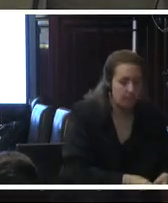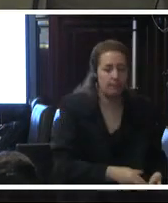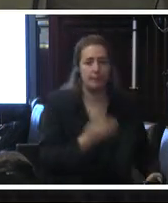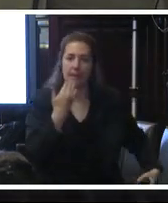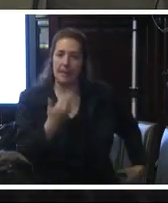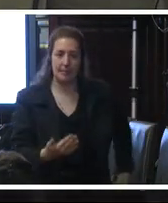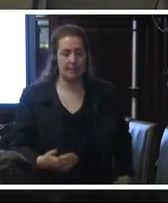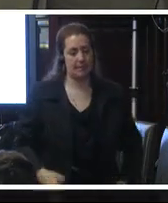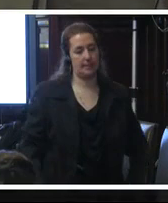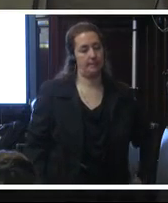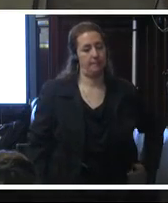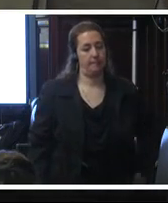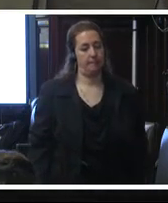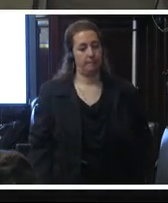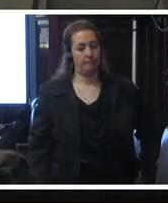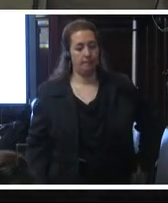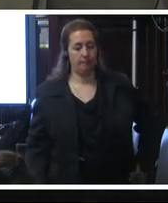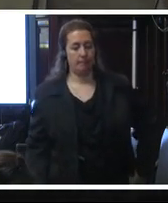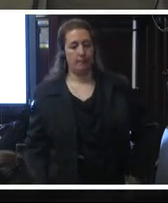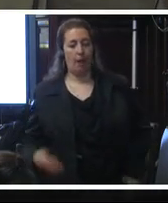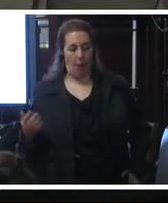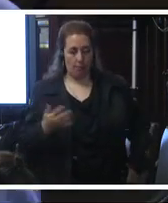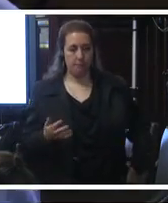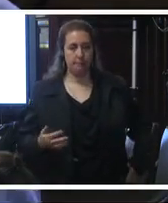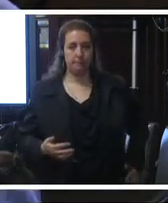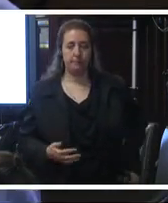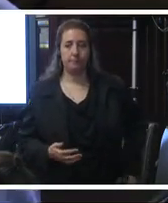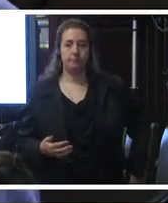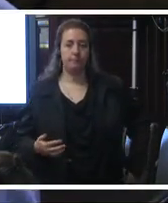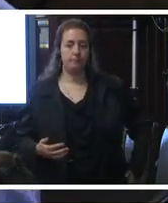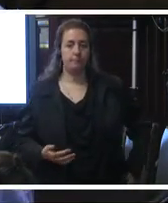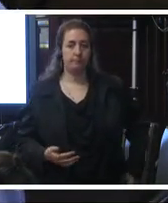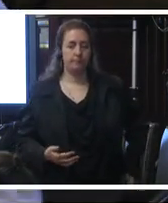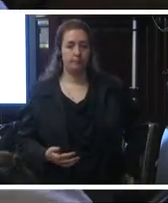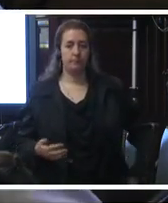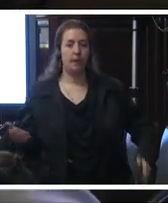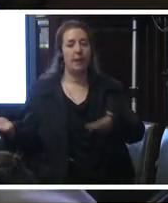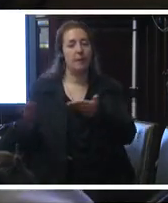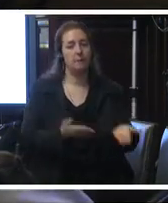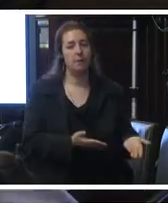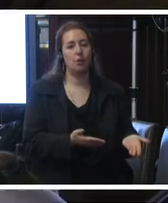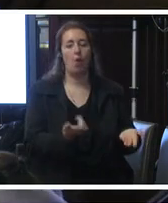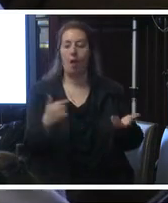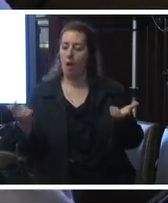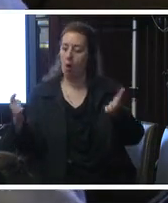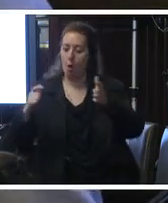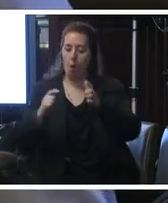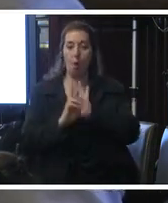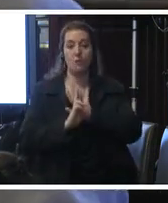Thank you very much. I now invite Commissioner Orozco for his intervention.